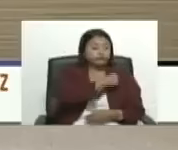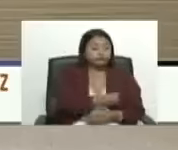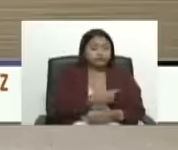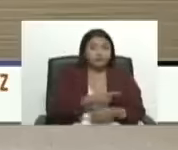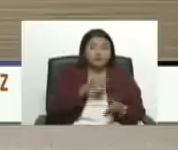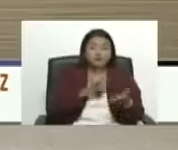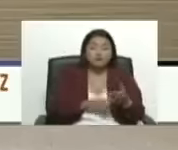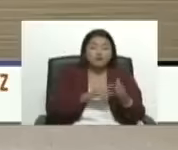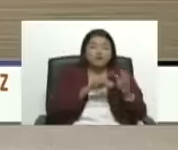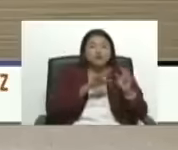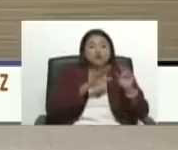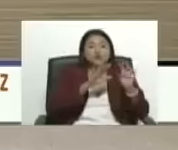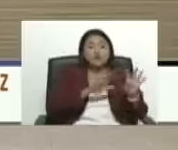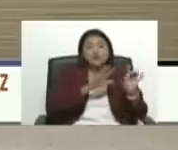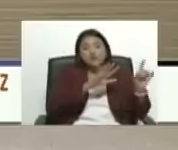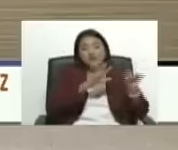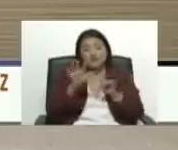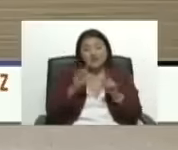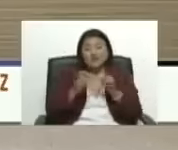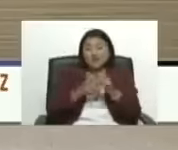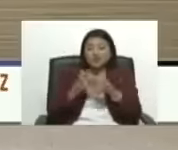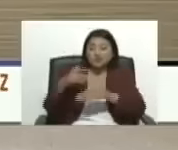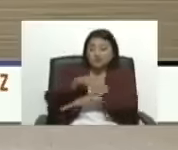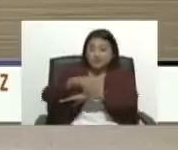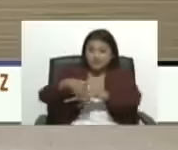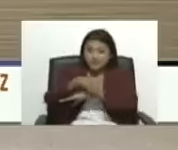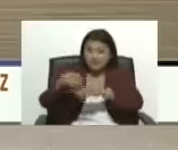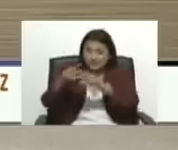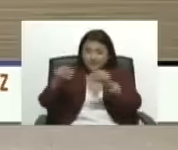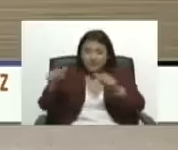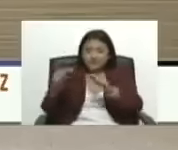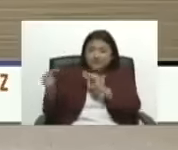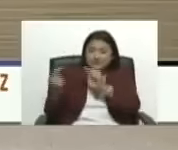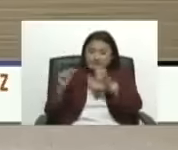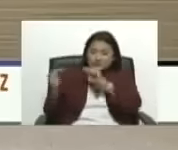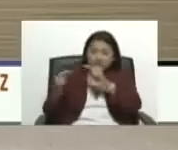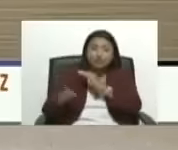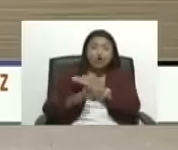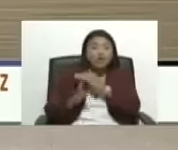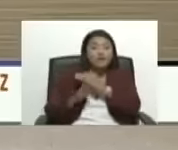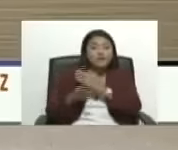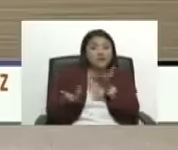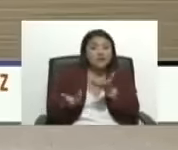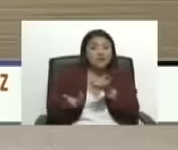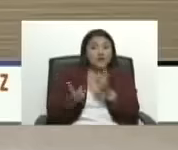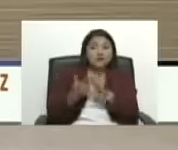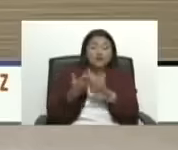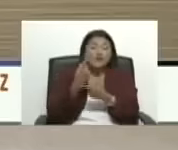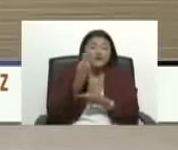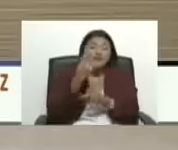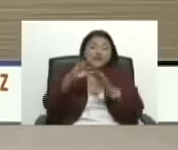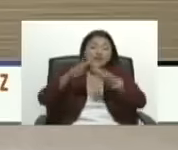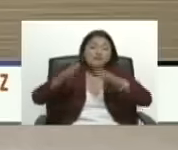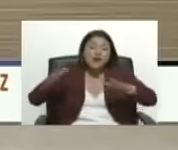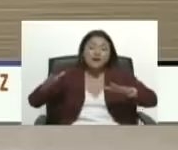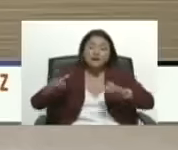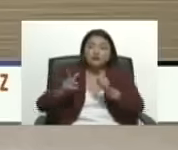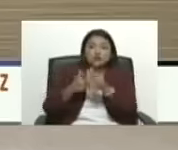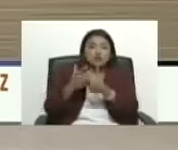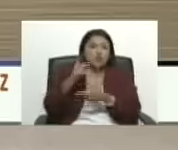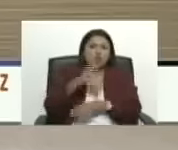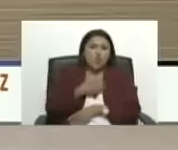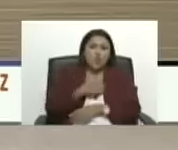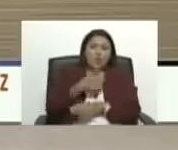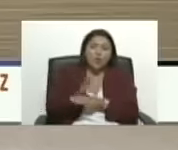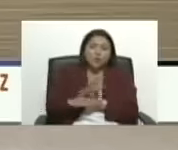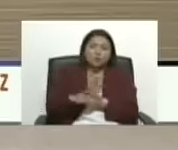esa frontera terrestre está en un proceso de reclamación, hay una controversia. Mal pueden ellos disponer